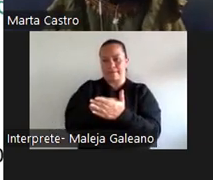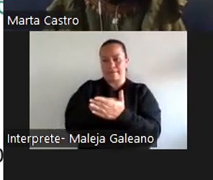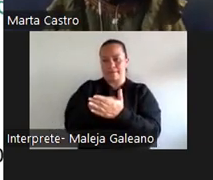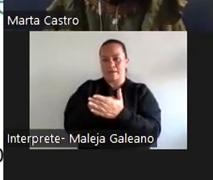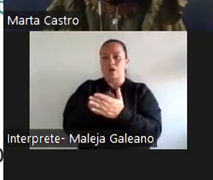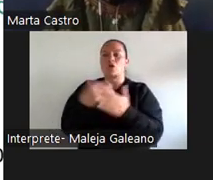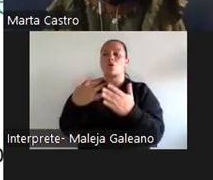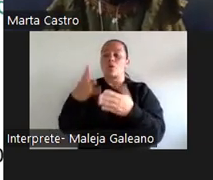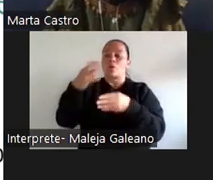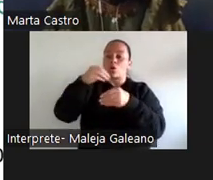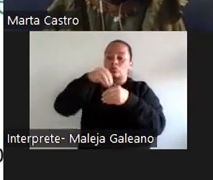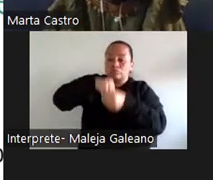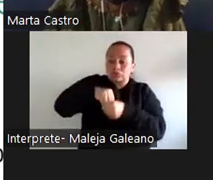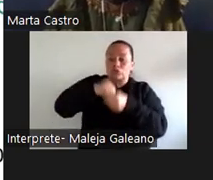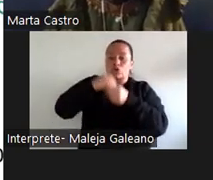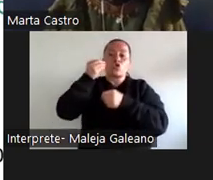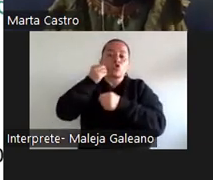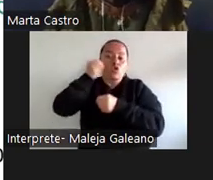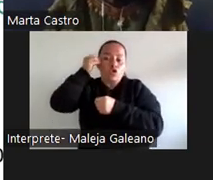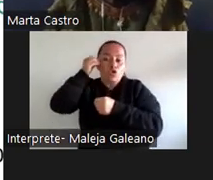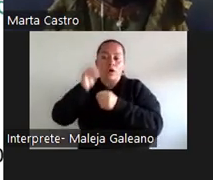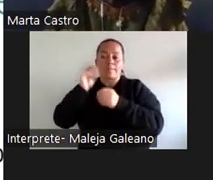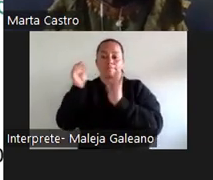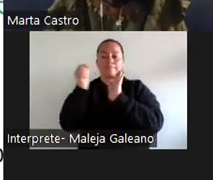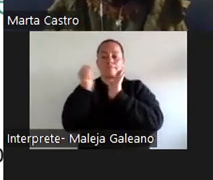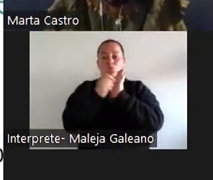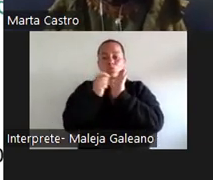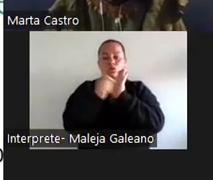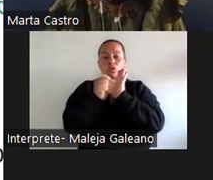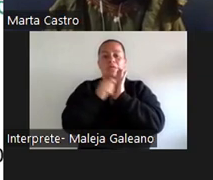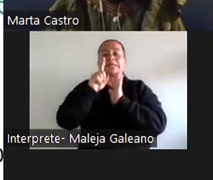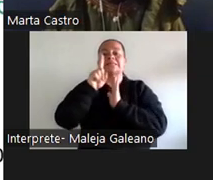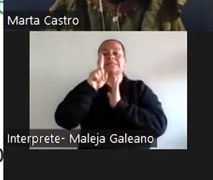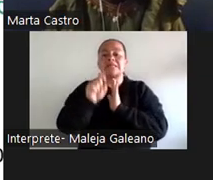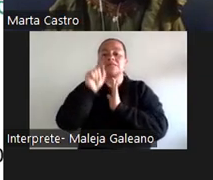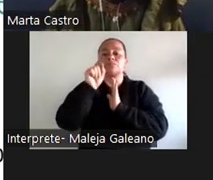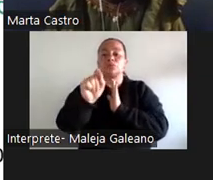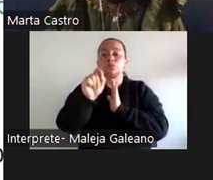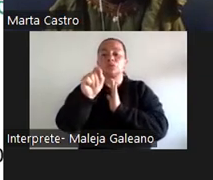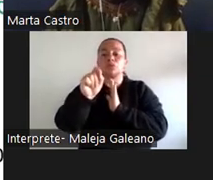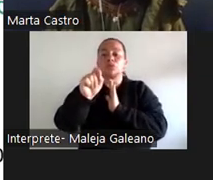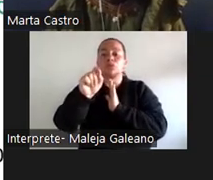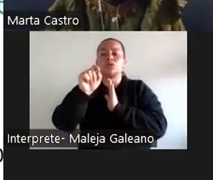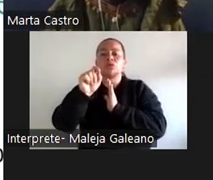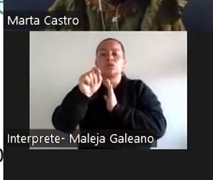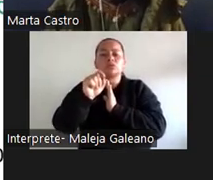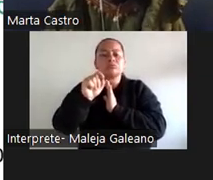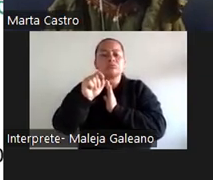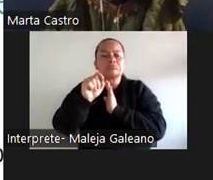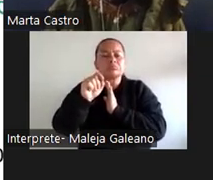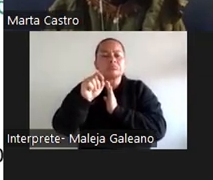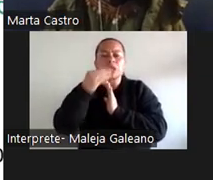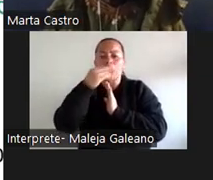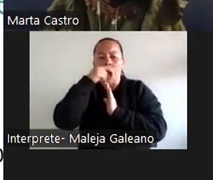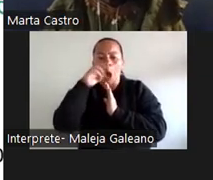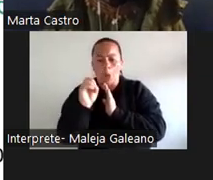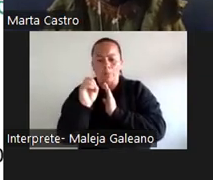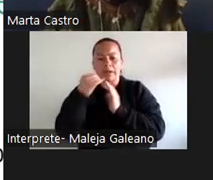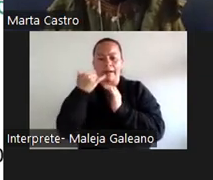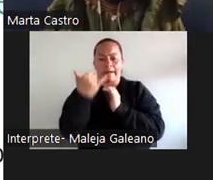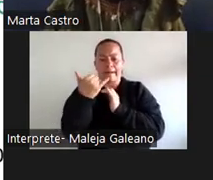hogar versus el 15.6 por de hombres es aquí Entonces que se confirma digamos con